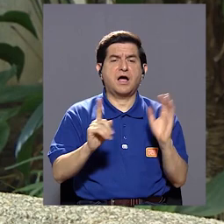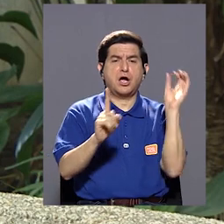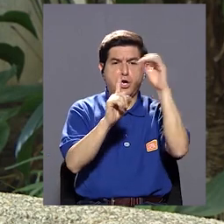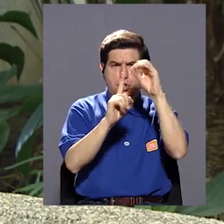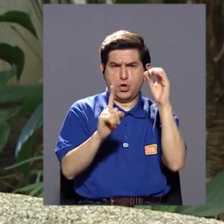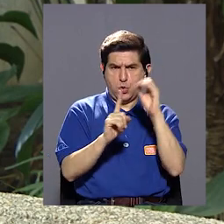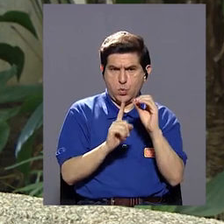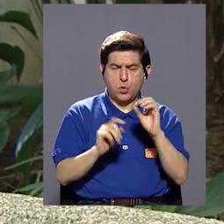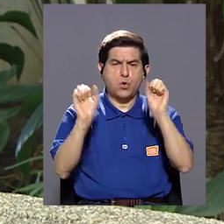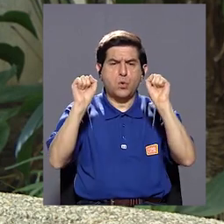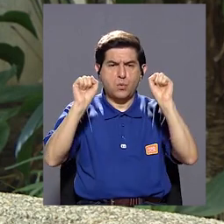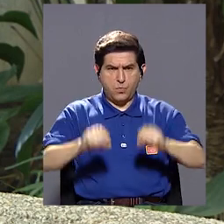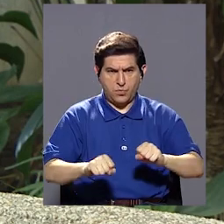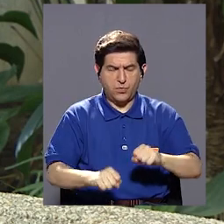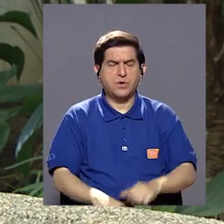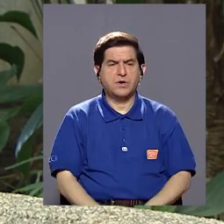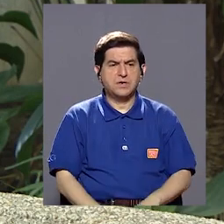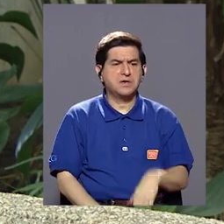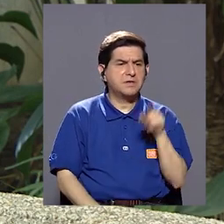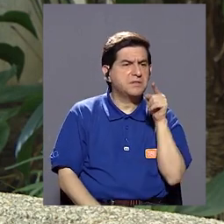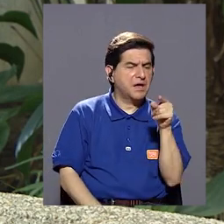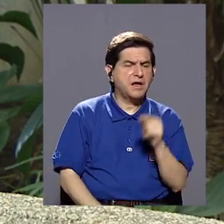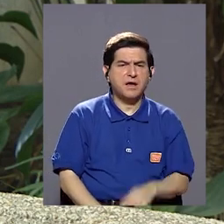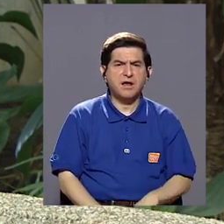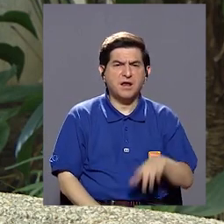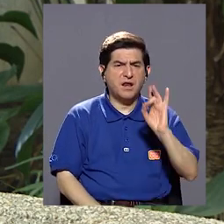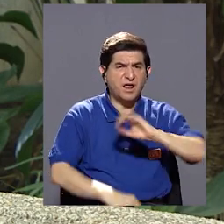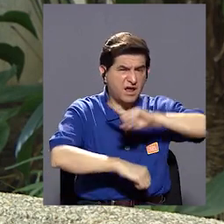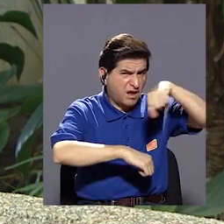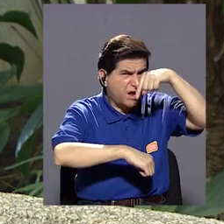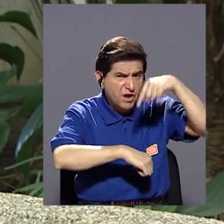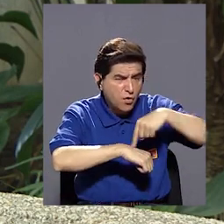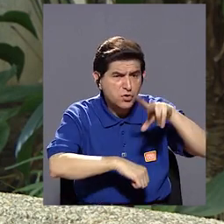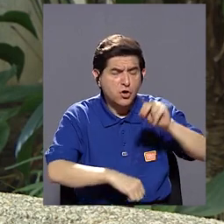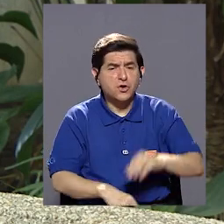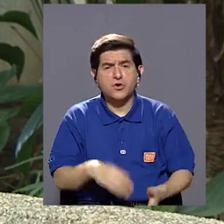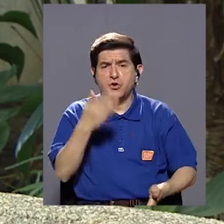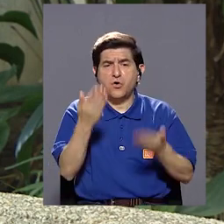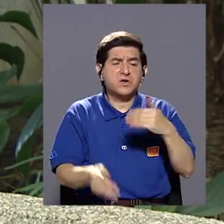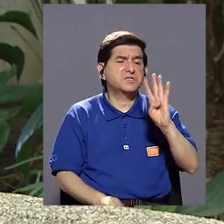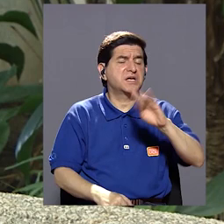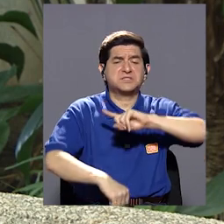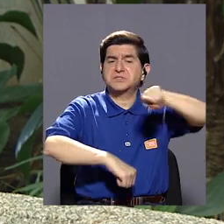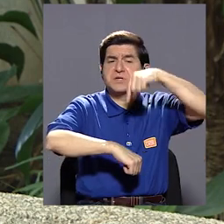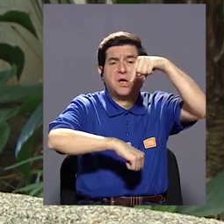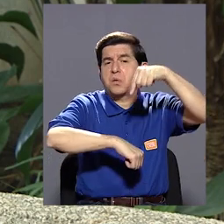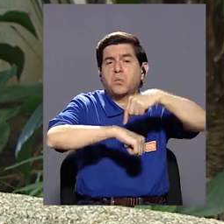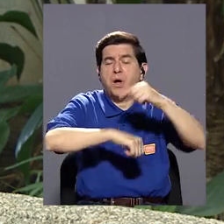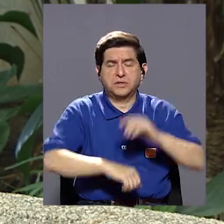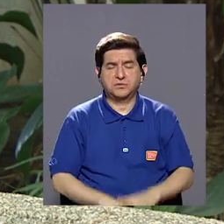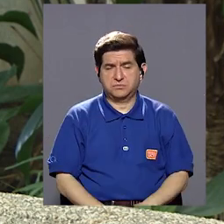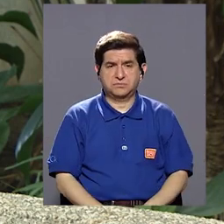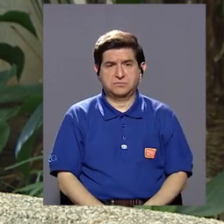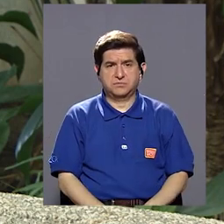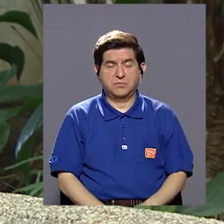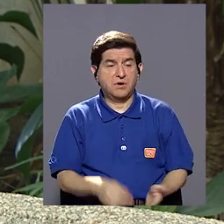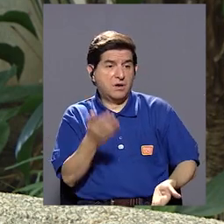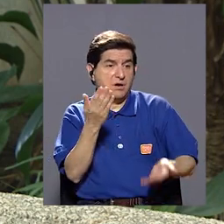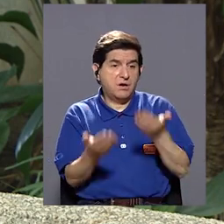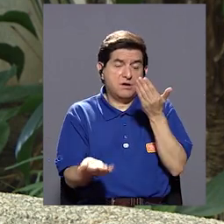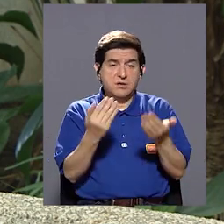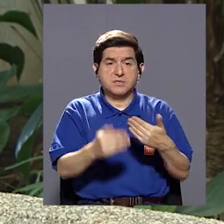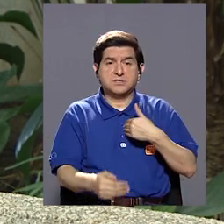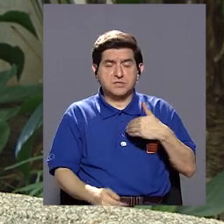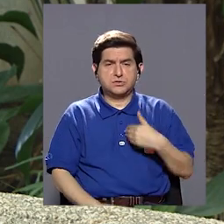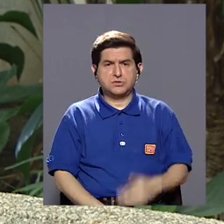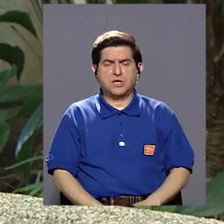asignados, puede cumplir el objetivo en vez de en 8 horas de trabajo, en una jornada de 4. Claro, puede ser que se